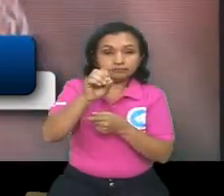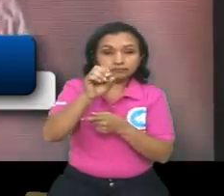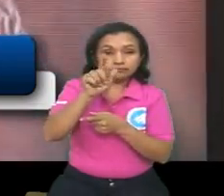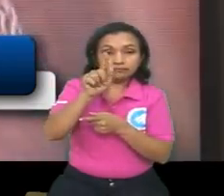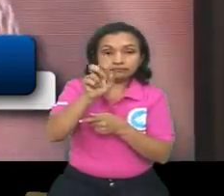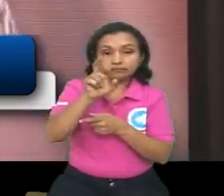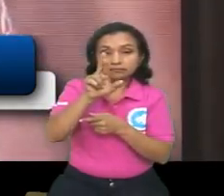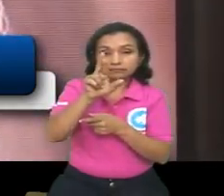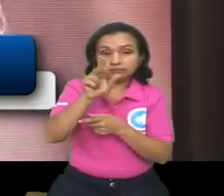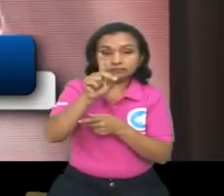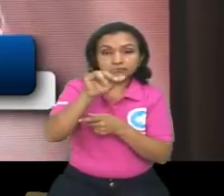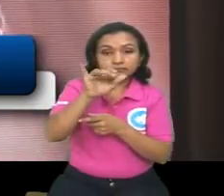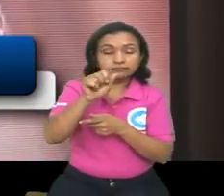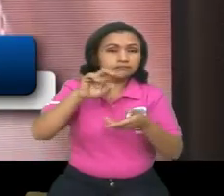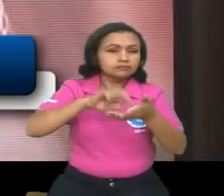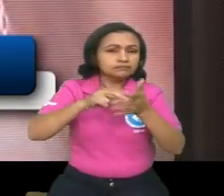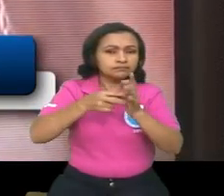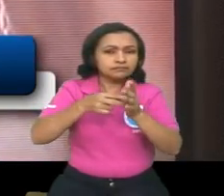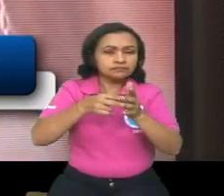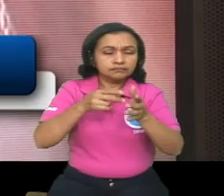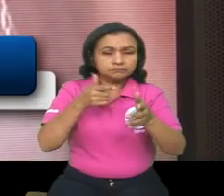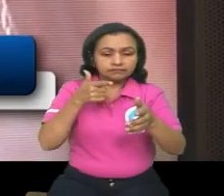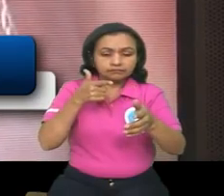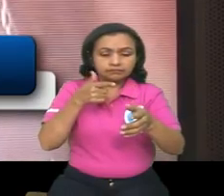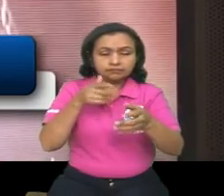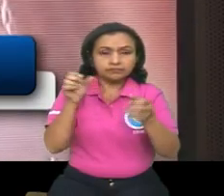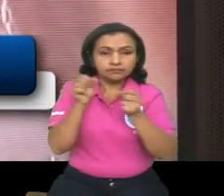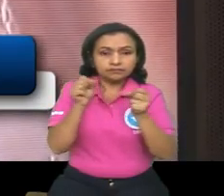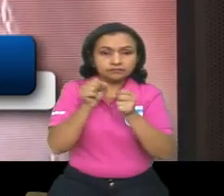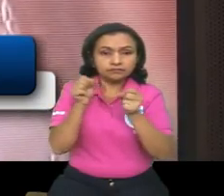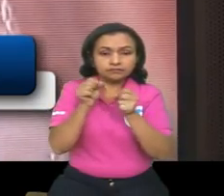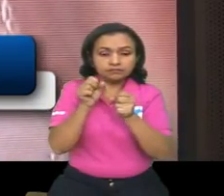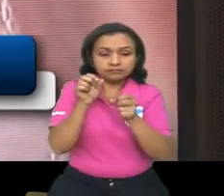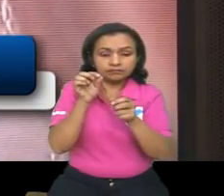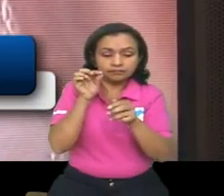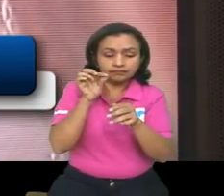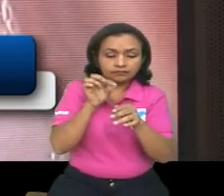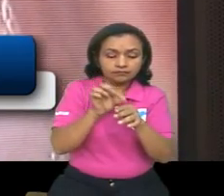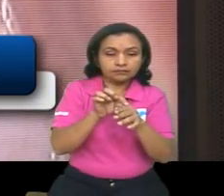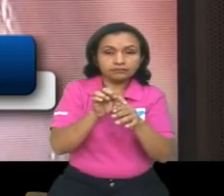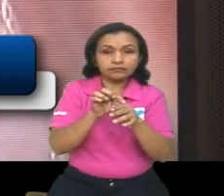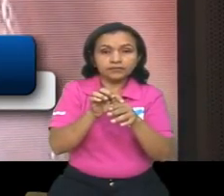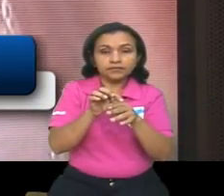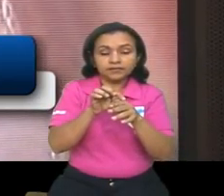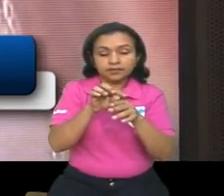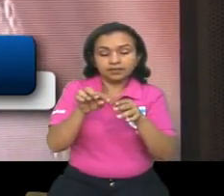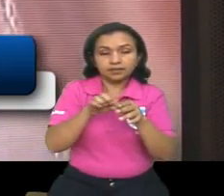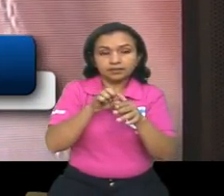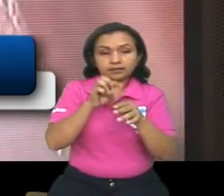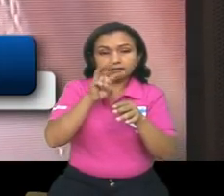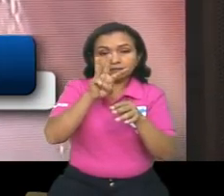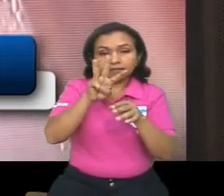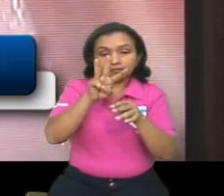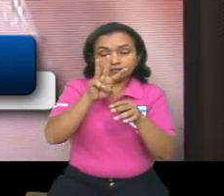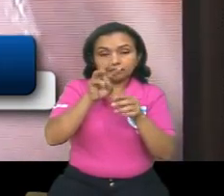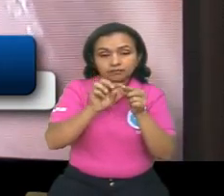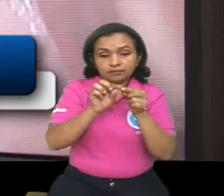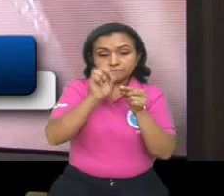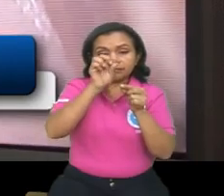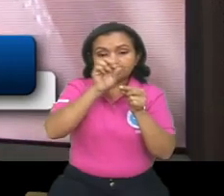realizar crioterapia. La crioterapia es una quemadura por frío, ¿ya? Entonces, alrededor de 3 milímetros va